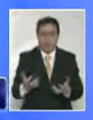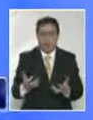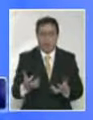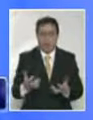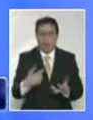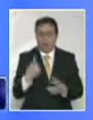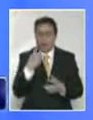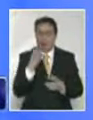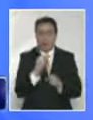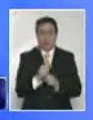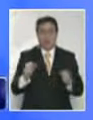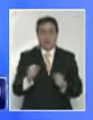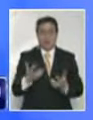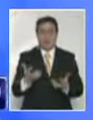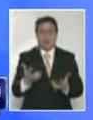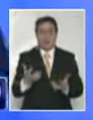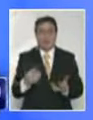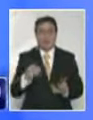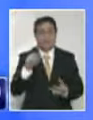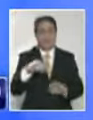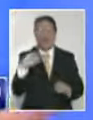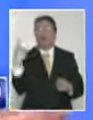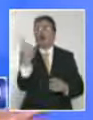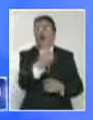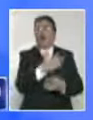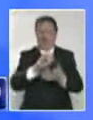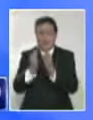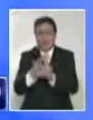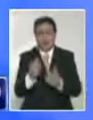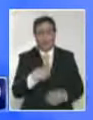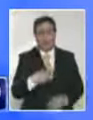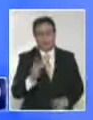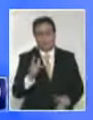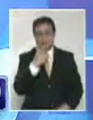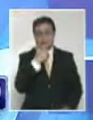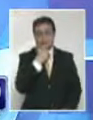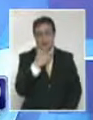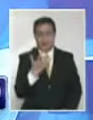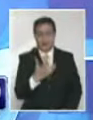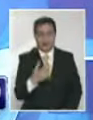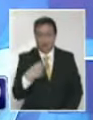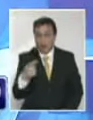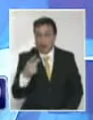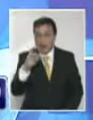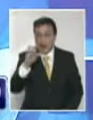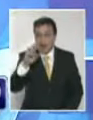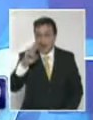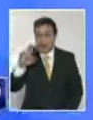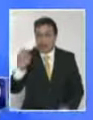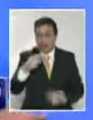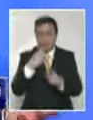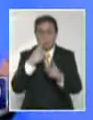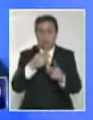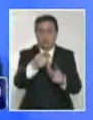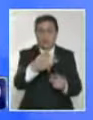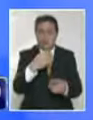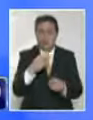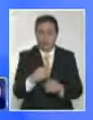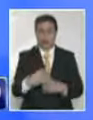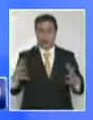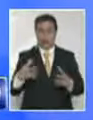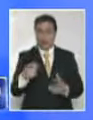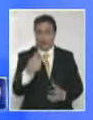de incomprensión. O sea, si tú me dices que está todo arreglado, yo... ¿Pero tú qué dices? ¿Que en relación al asesinato del Pepe Carrasco? No, cuando